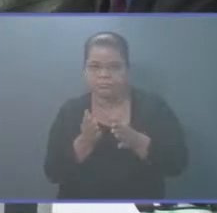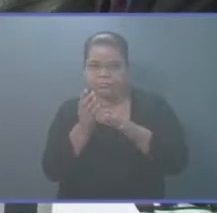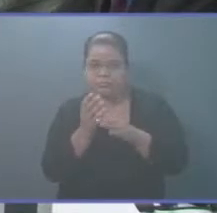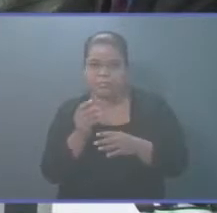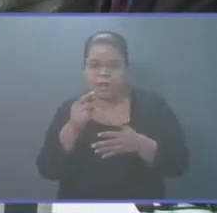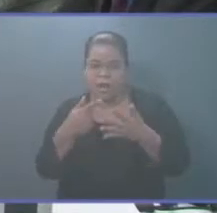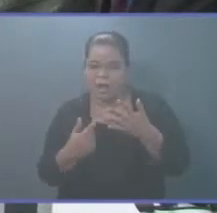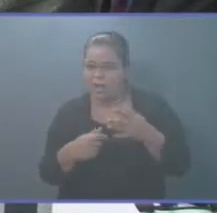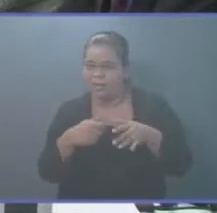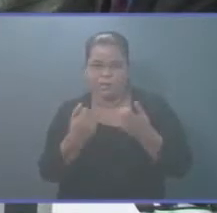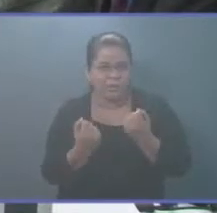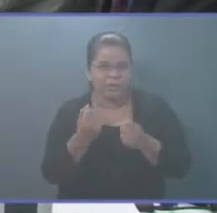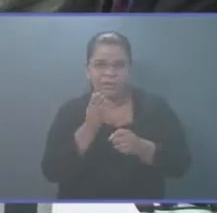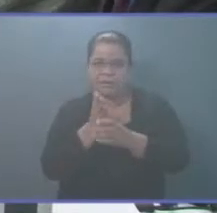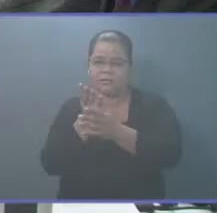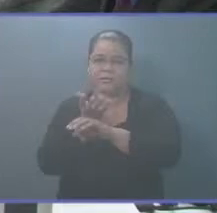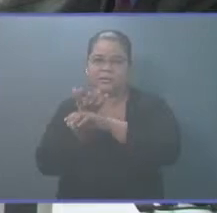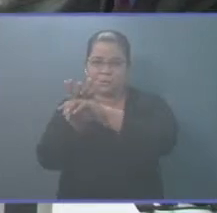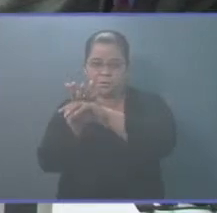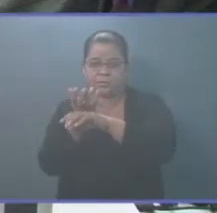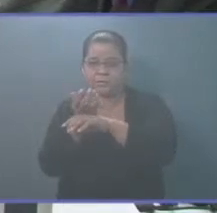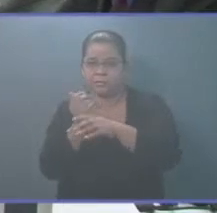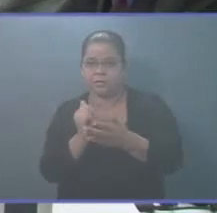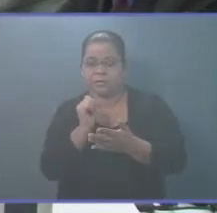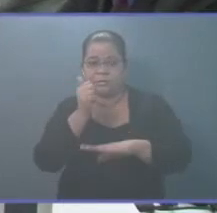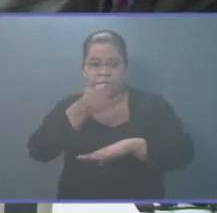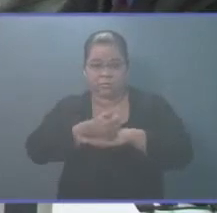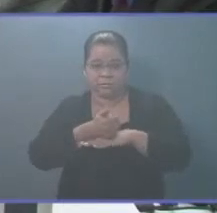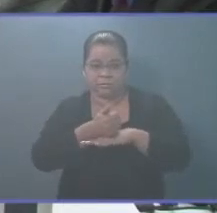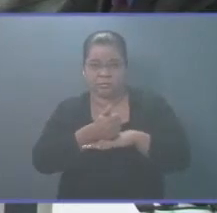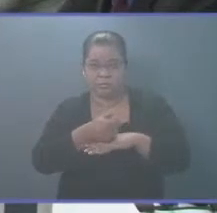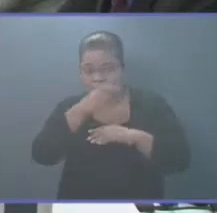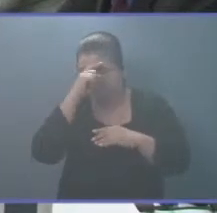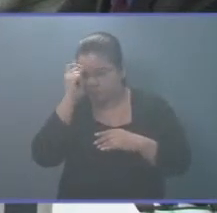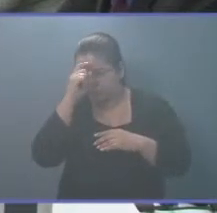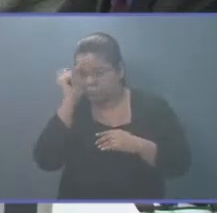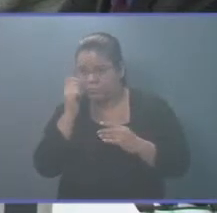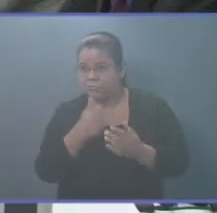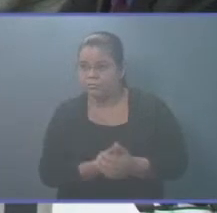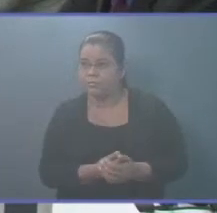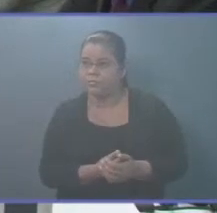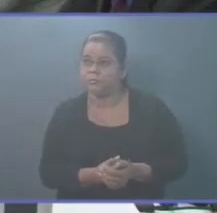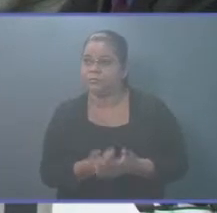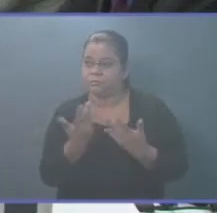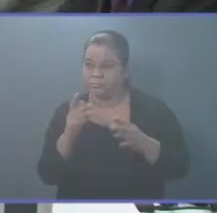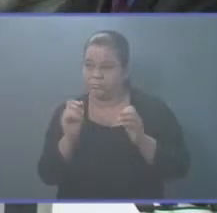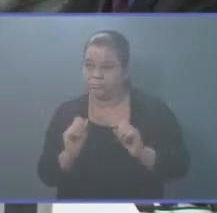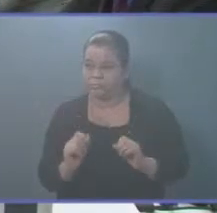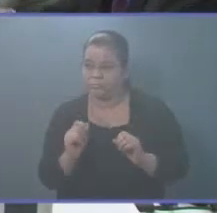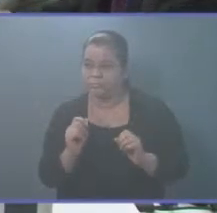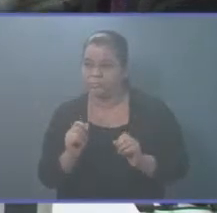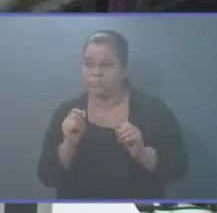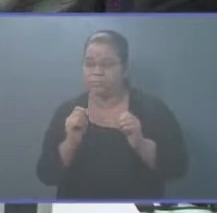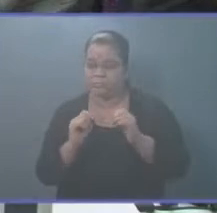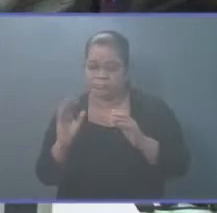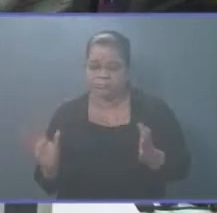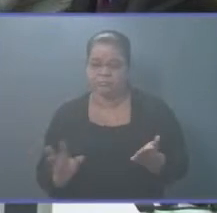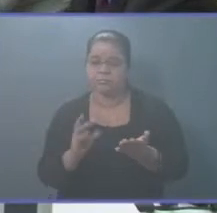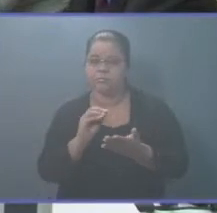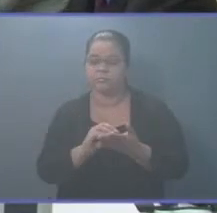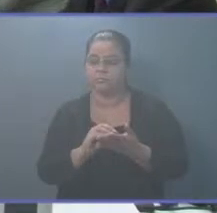personas, desarrollando funciones de, aquí agregar promoción,